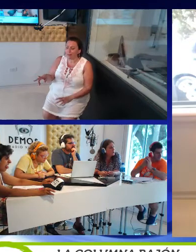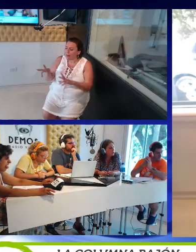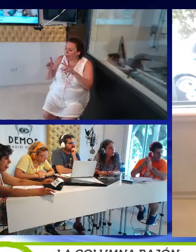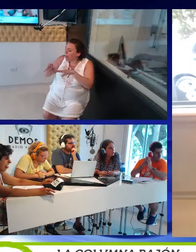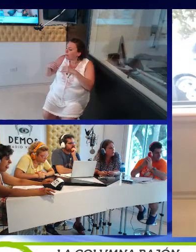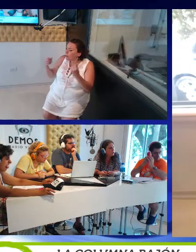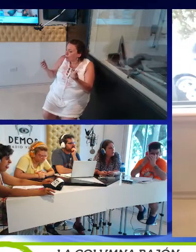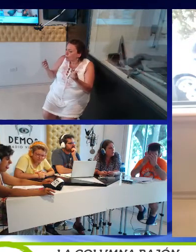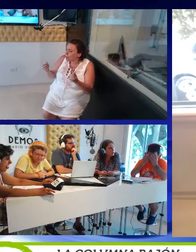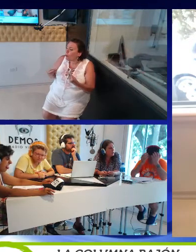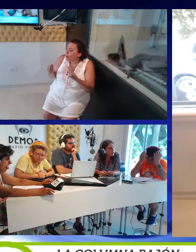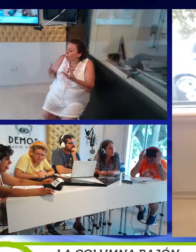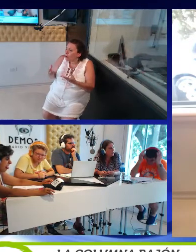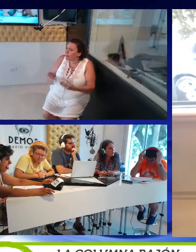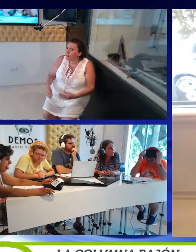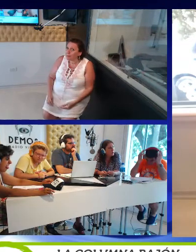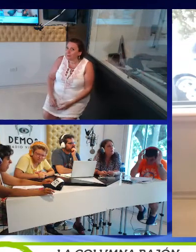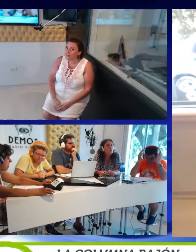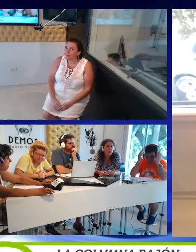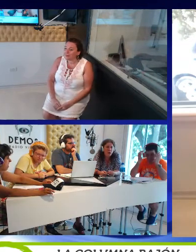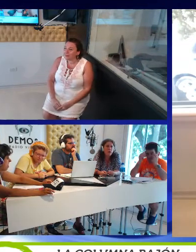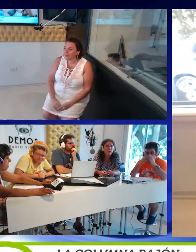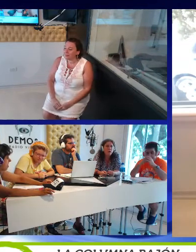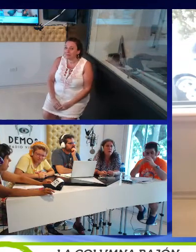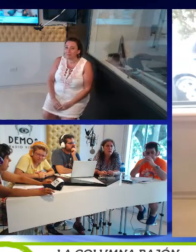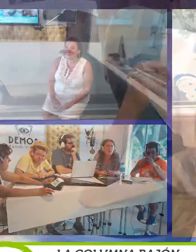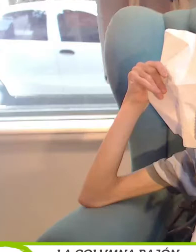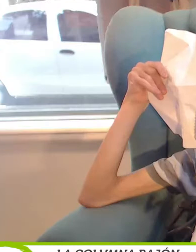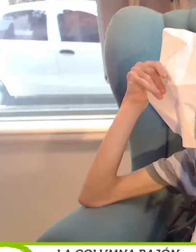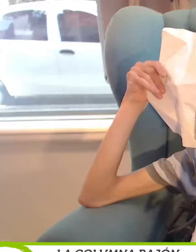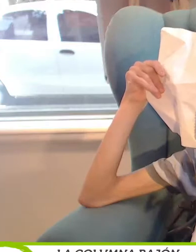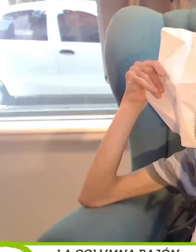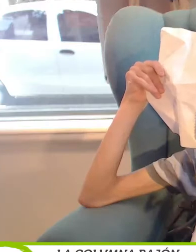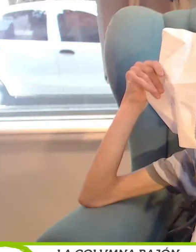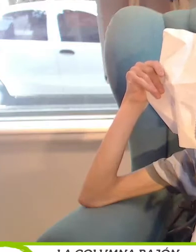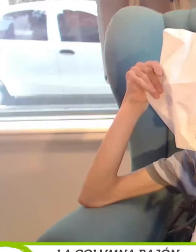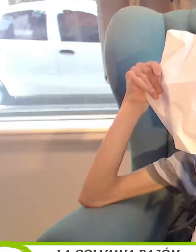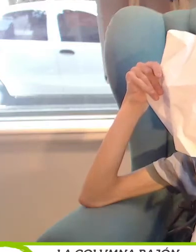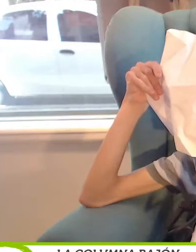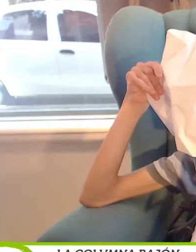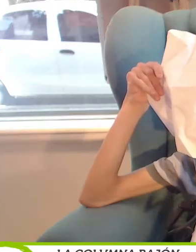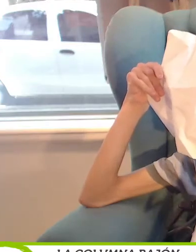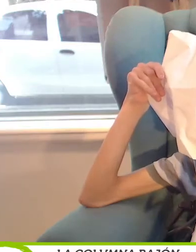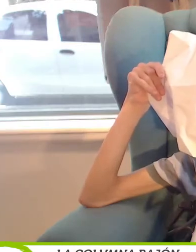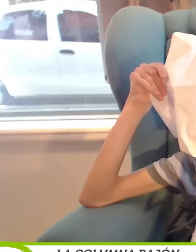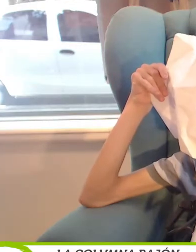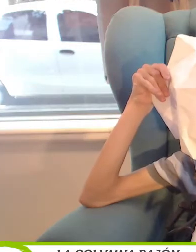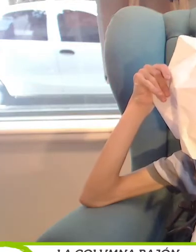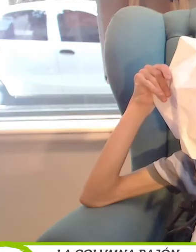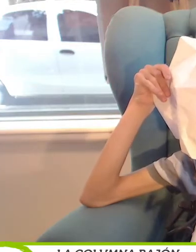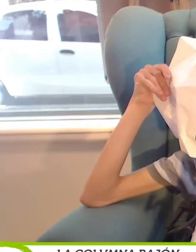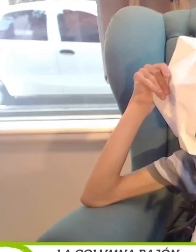¿Cuánto? Ganó muchos campeonatos. Sí. Y en Viego.